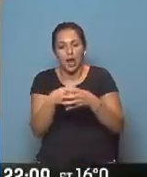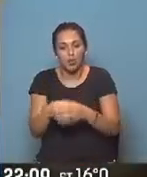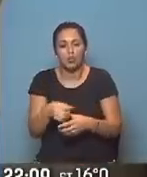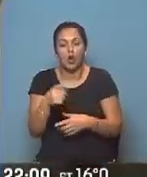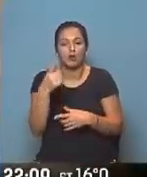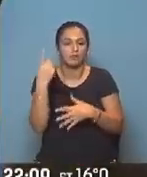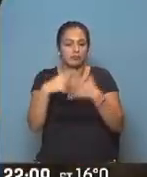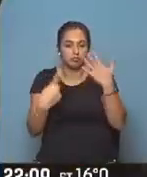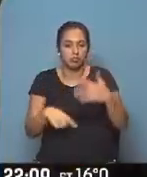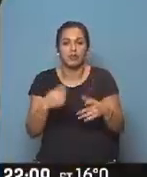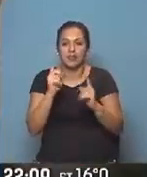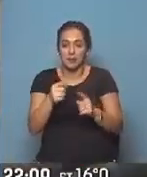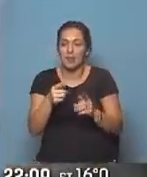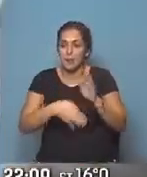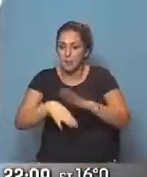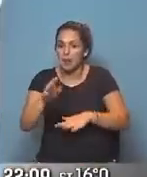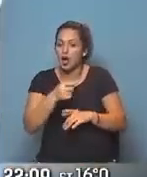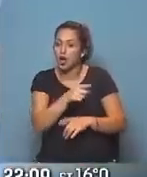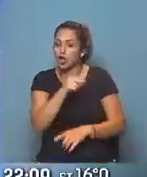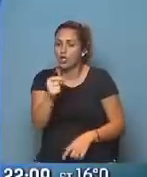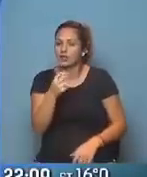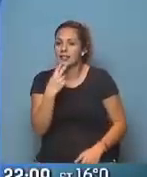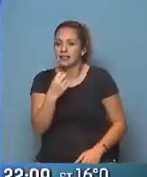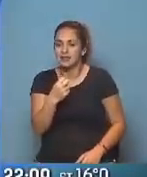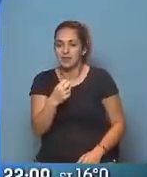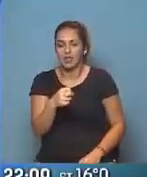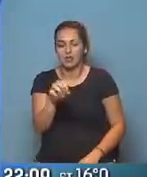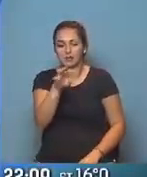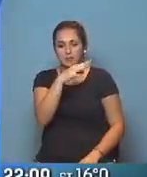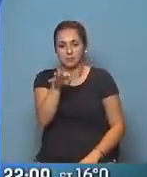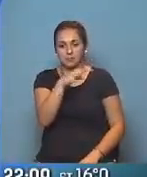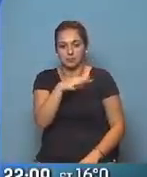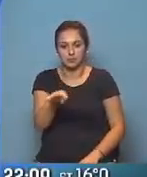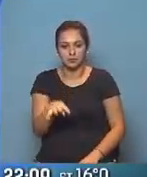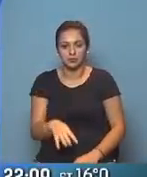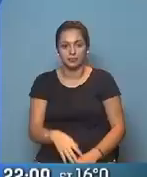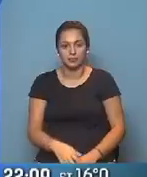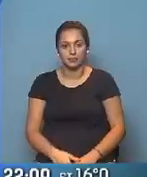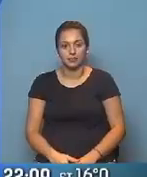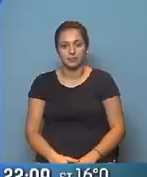los electrónicos. Karşı yapabileceğimiz iki şey var.